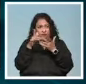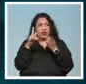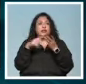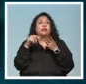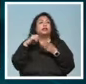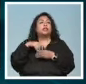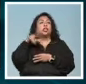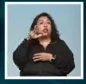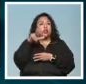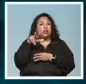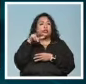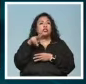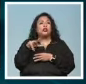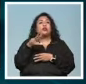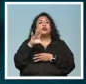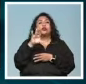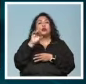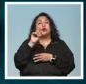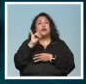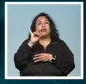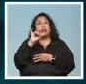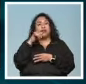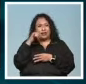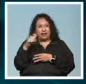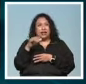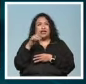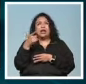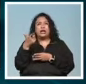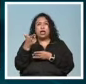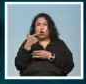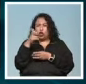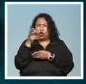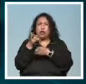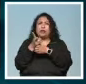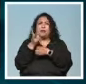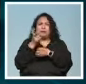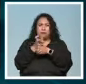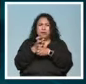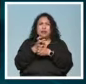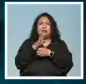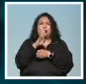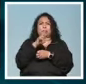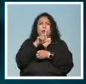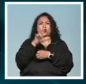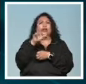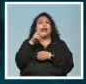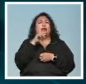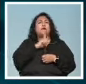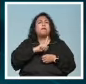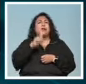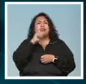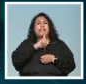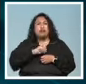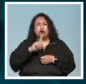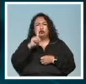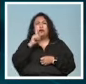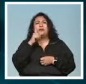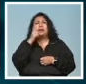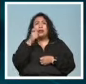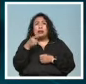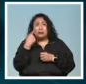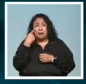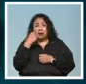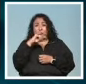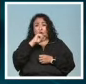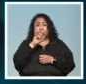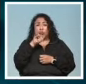siglo XVIII, con la comedia italiana con Goldoni, también lo imita con el Bullardo, el mentiroso, y es la presencia de